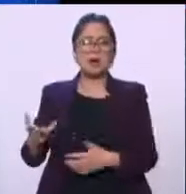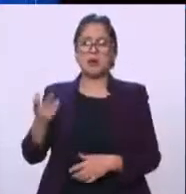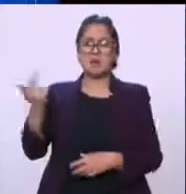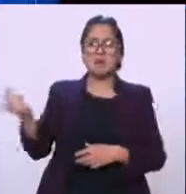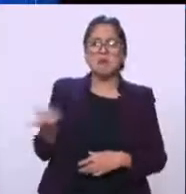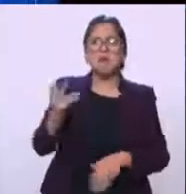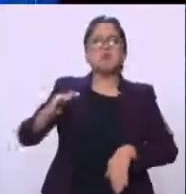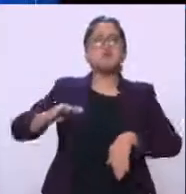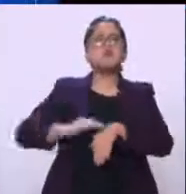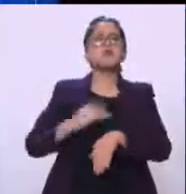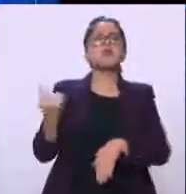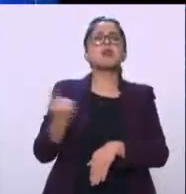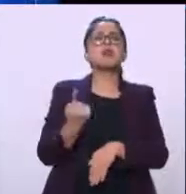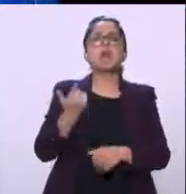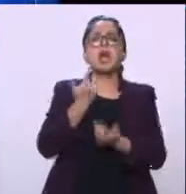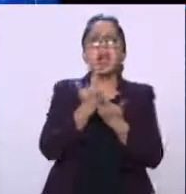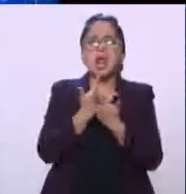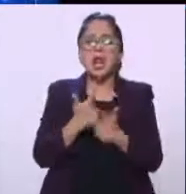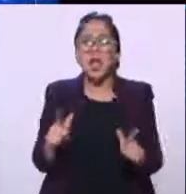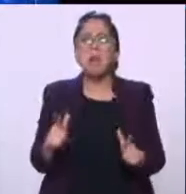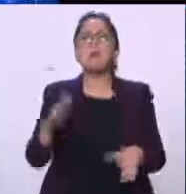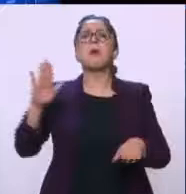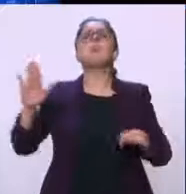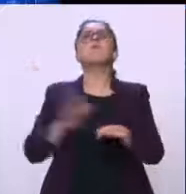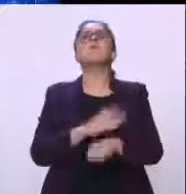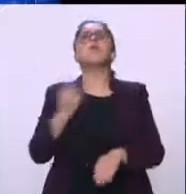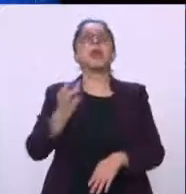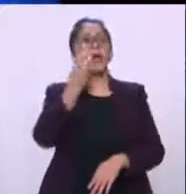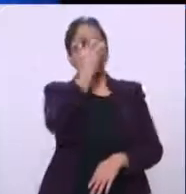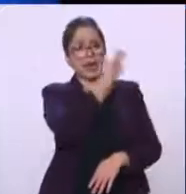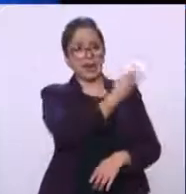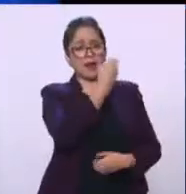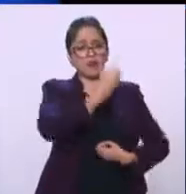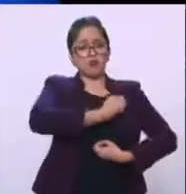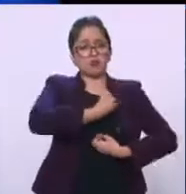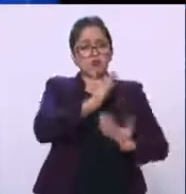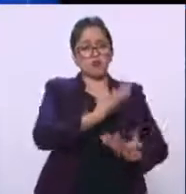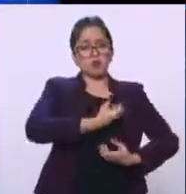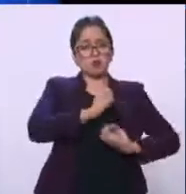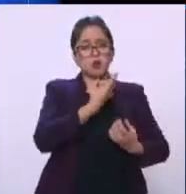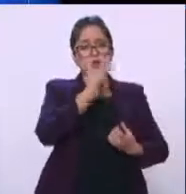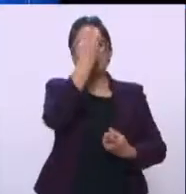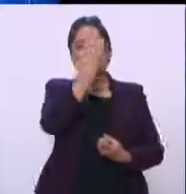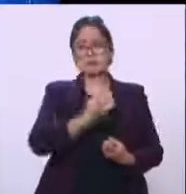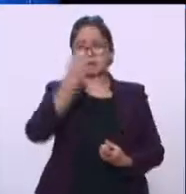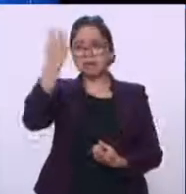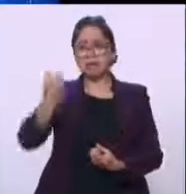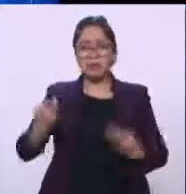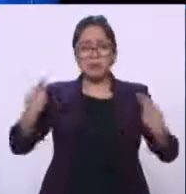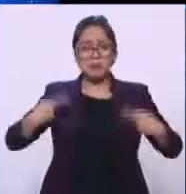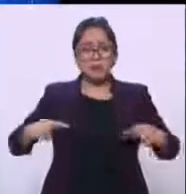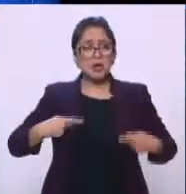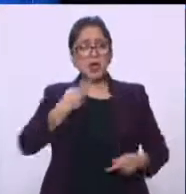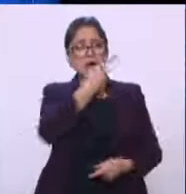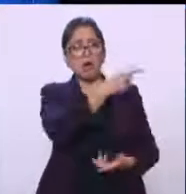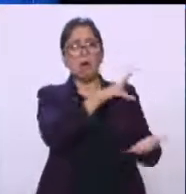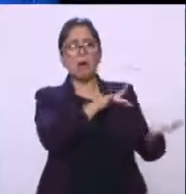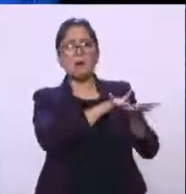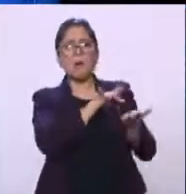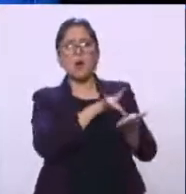qué se está haciendo este chanchullo en donde hay un intercambio entre lo que él está diciendo y él va a salir